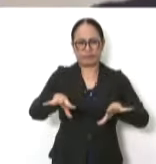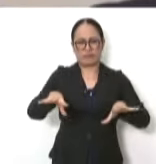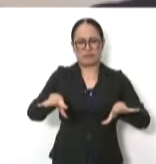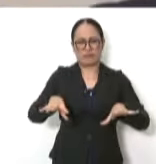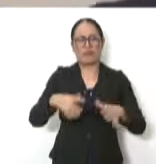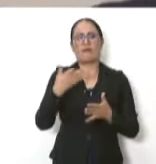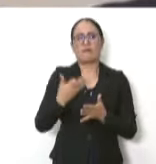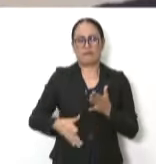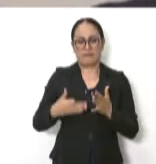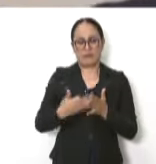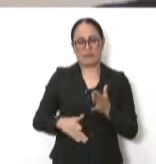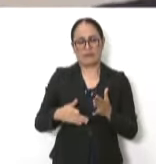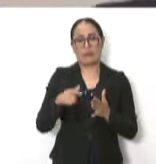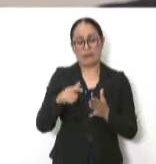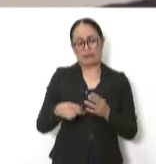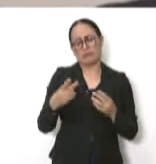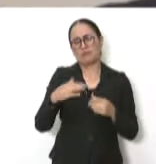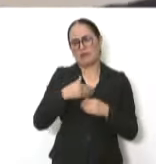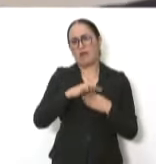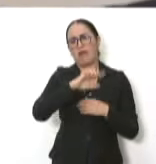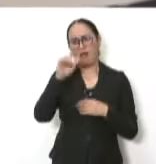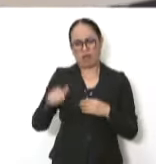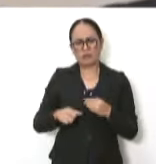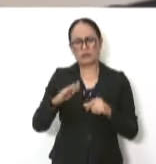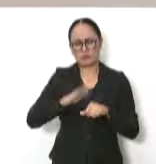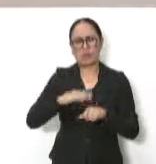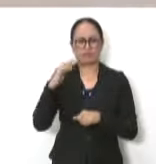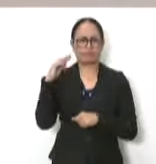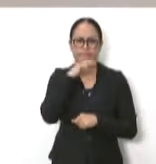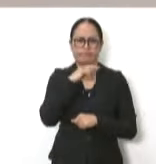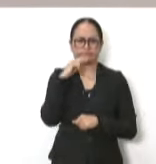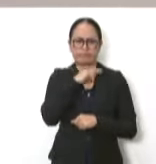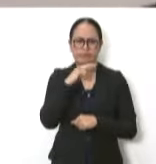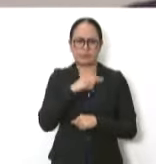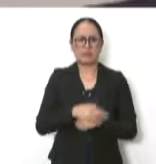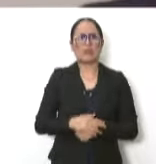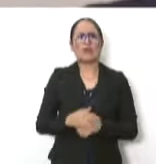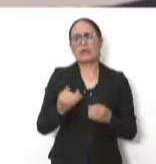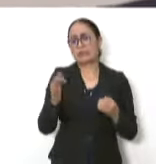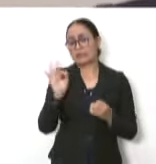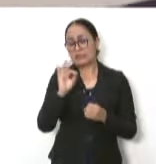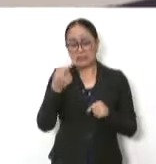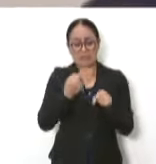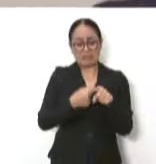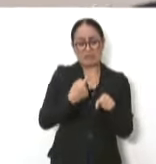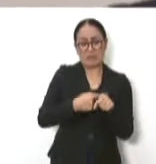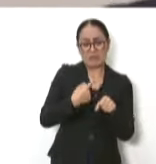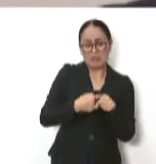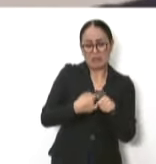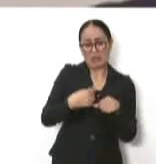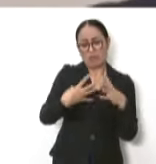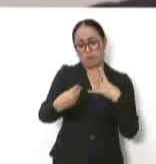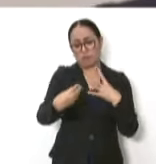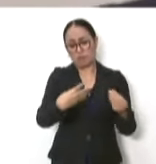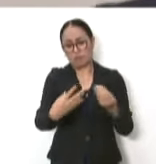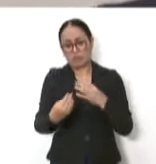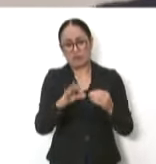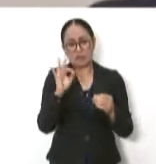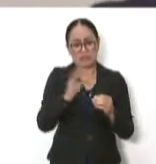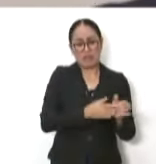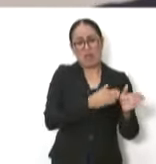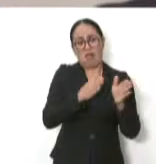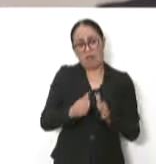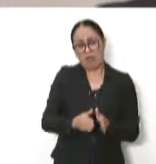ser pues, mucho más rápida en ese sentido. No sé si también el asunto de la pandemia afecte, digamos, que se